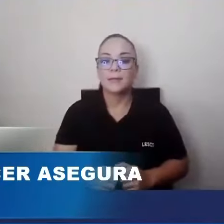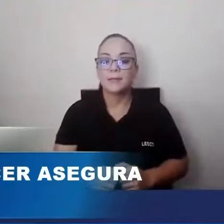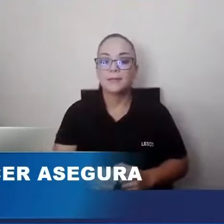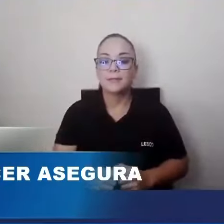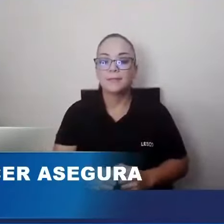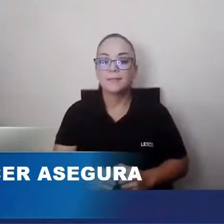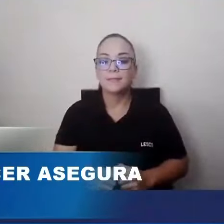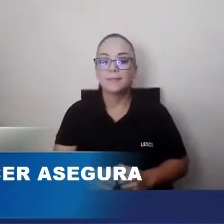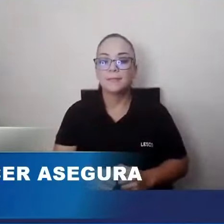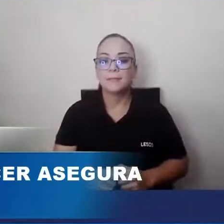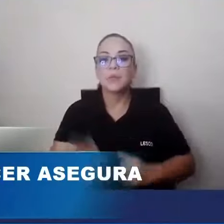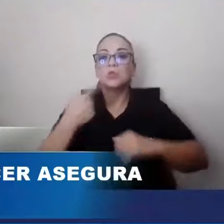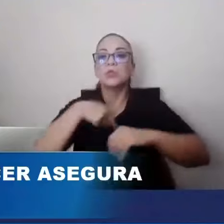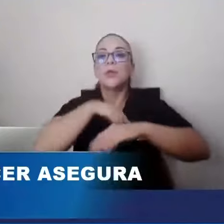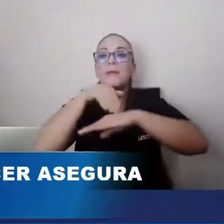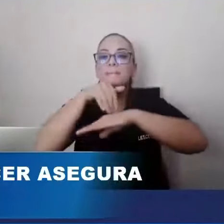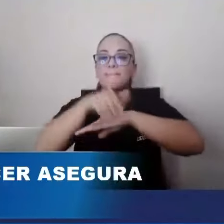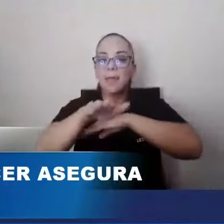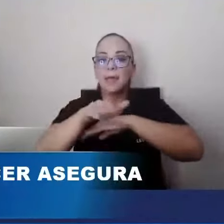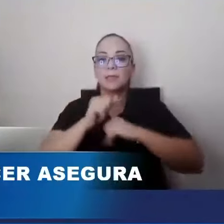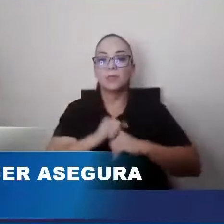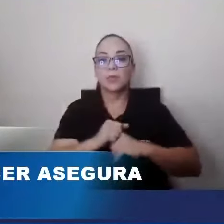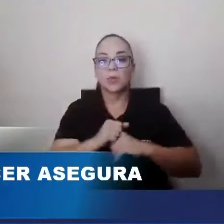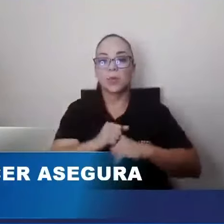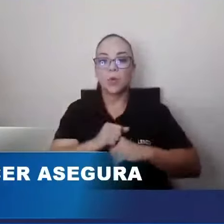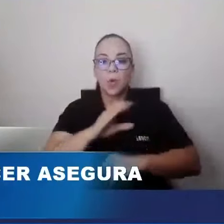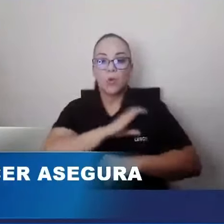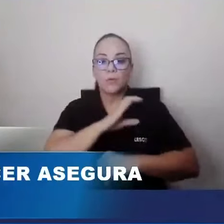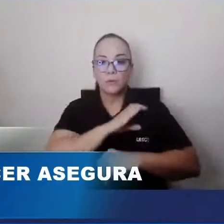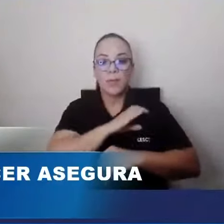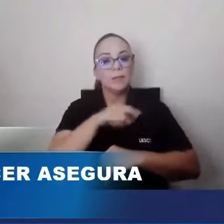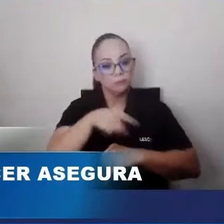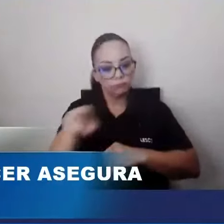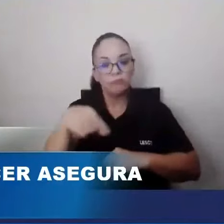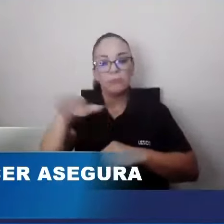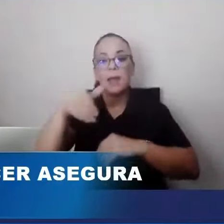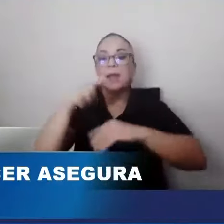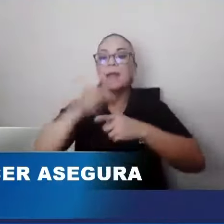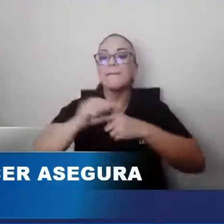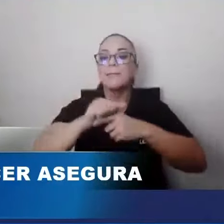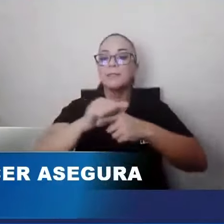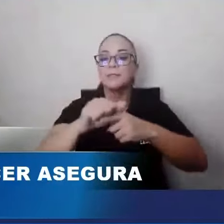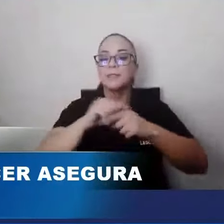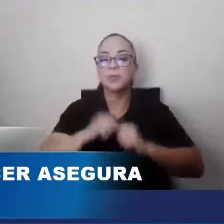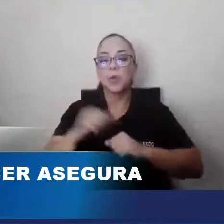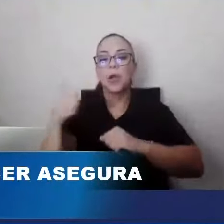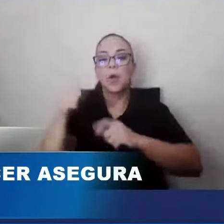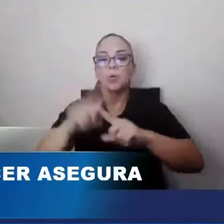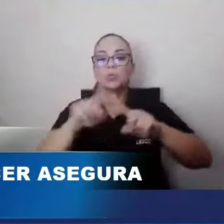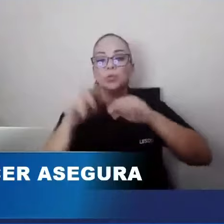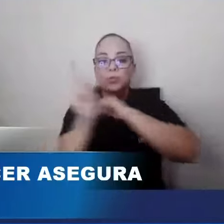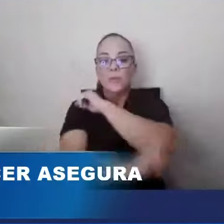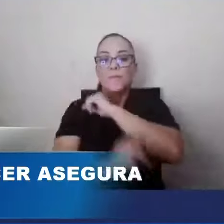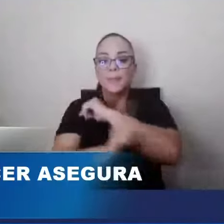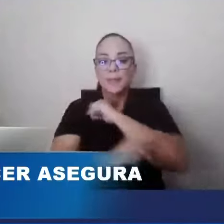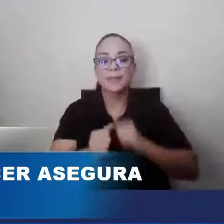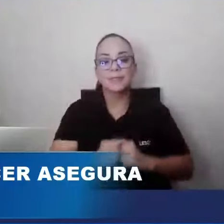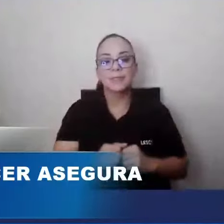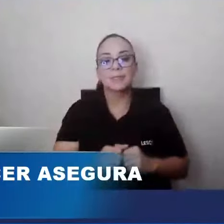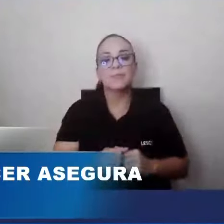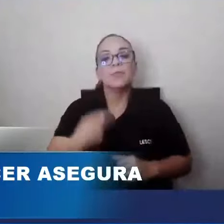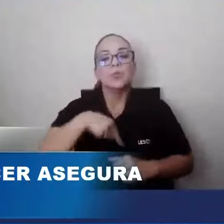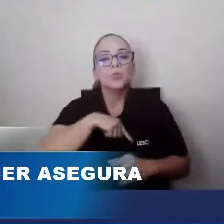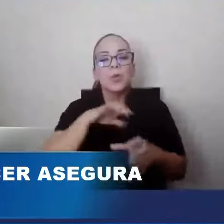Estamos enviando a nuestros oficiales a capacitarse a otros países. Estamos haciendo